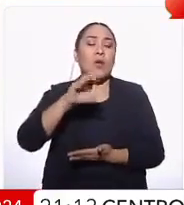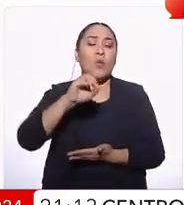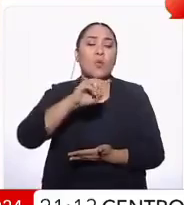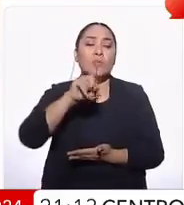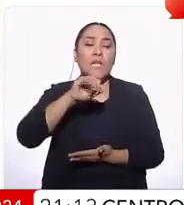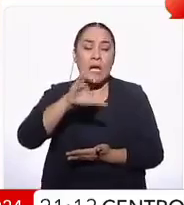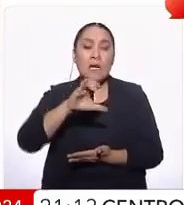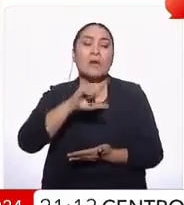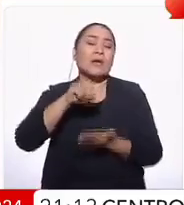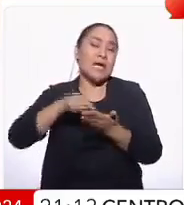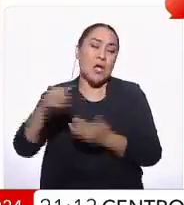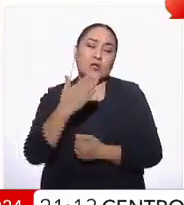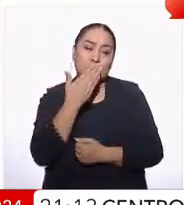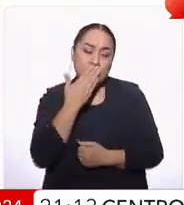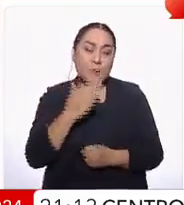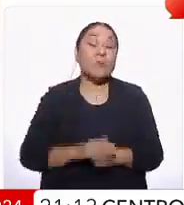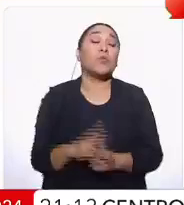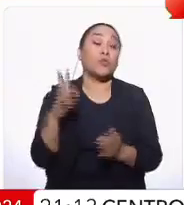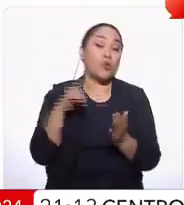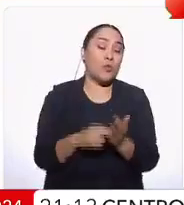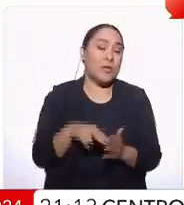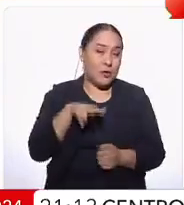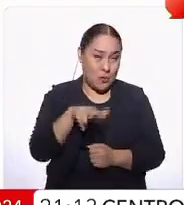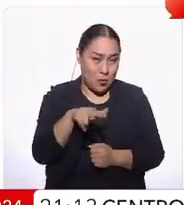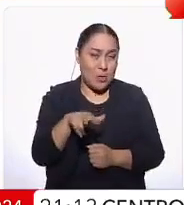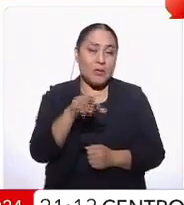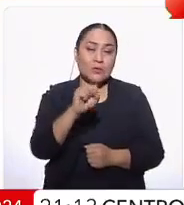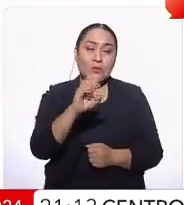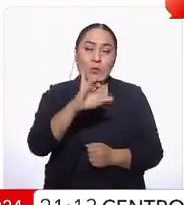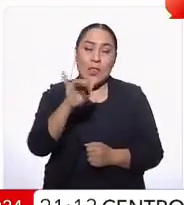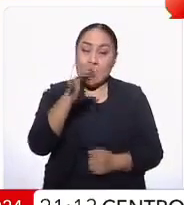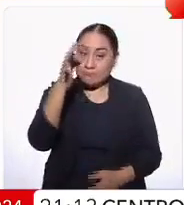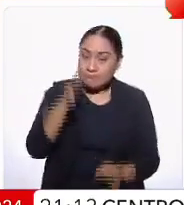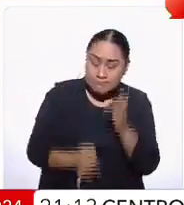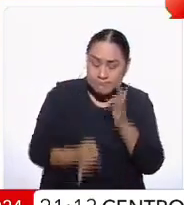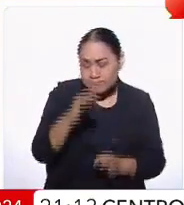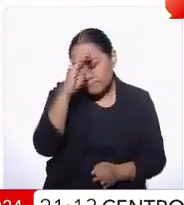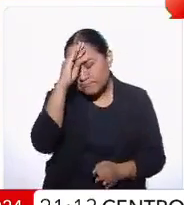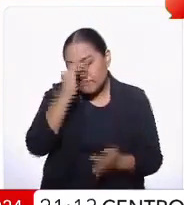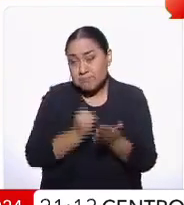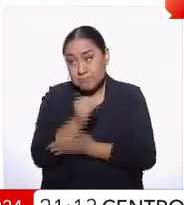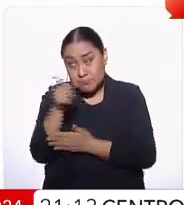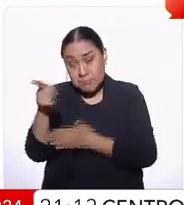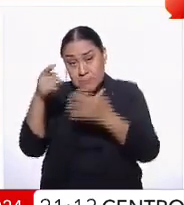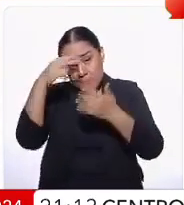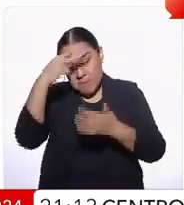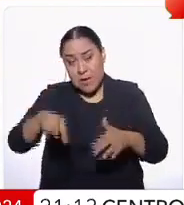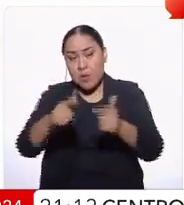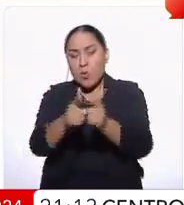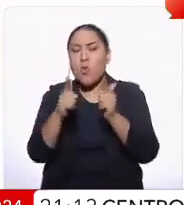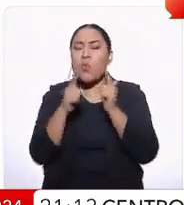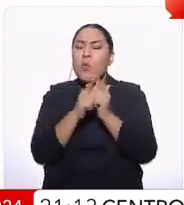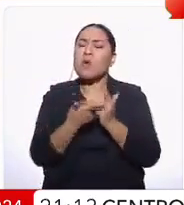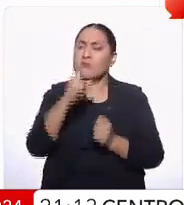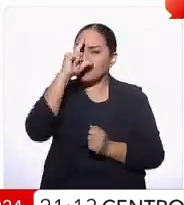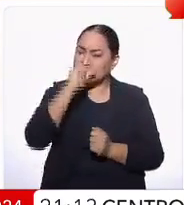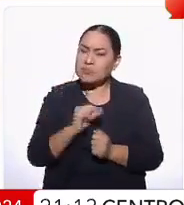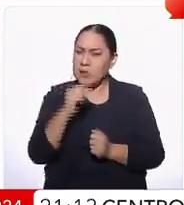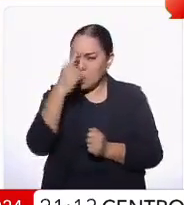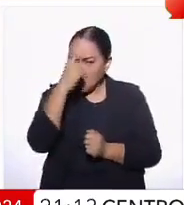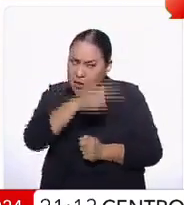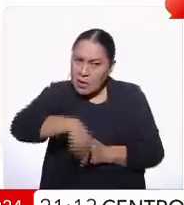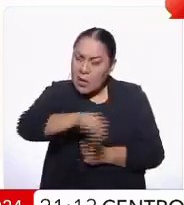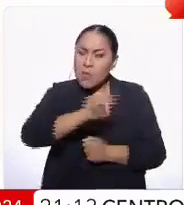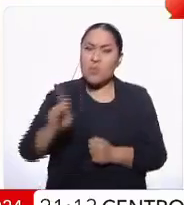Sonora. En 2018, la Suprema Corte de Justicia de la Nación determinó que Grupo México violó el derecho a la participación de la